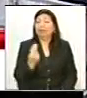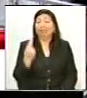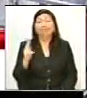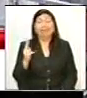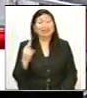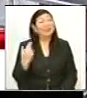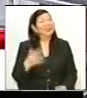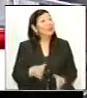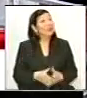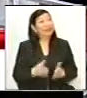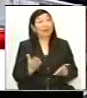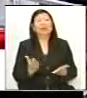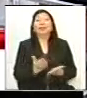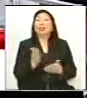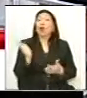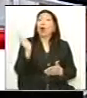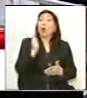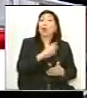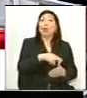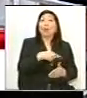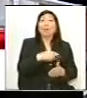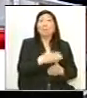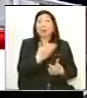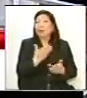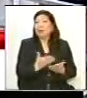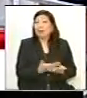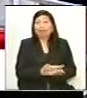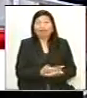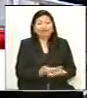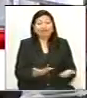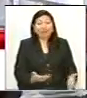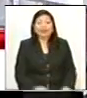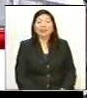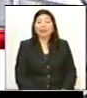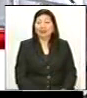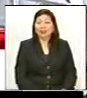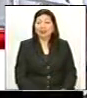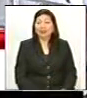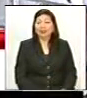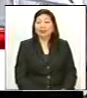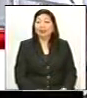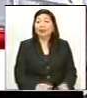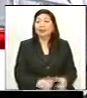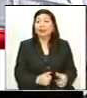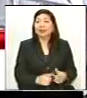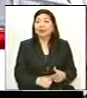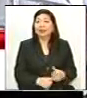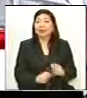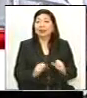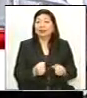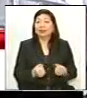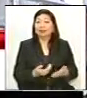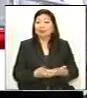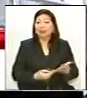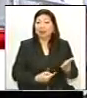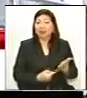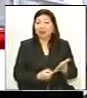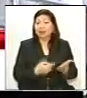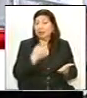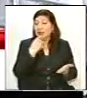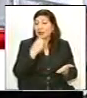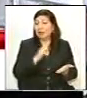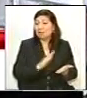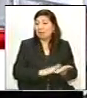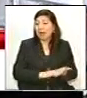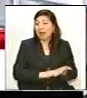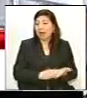ya es un gran problema. El otro problema es que la obra no sirva, ¿no? Entonces, y si el expediente técnico está mal, la obra